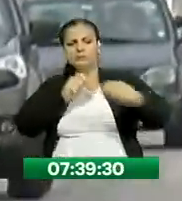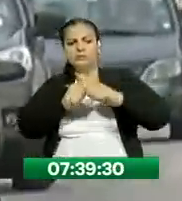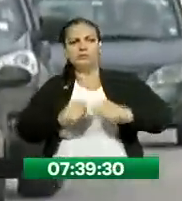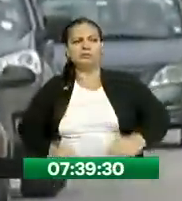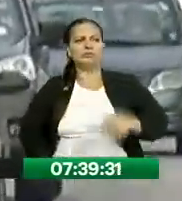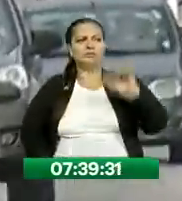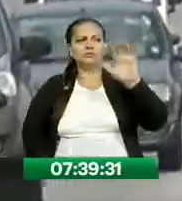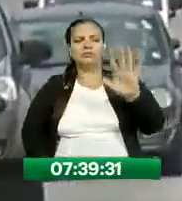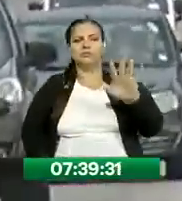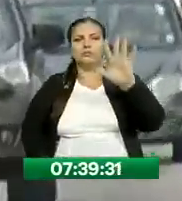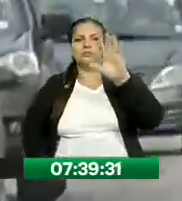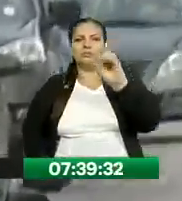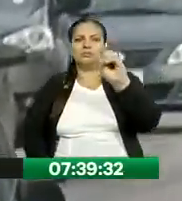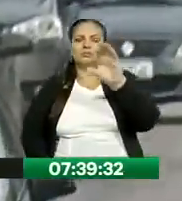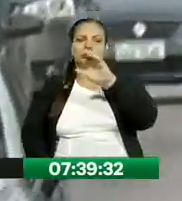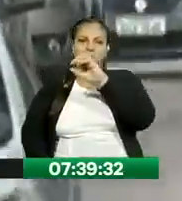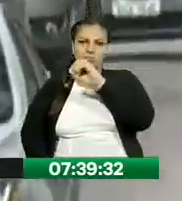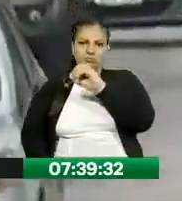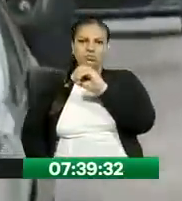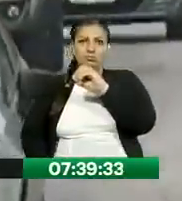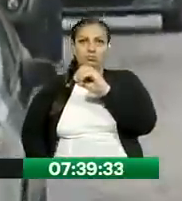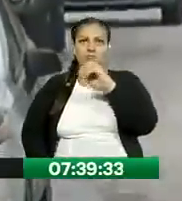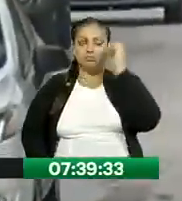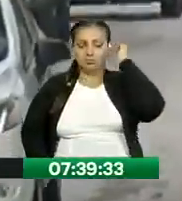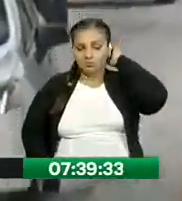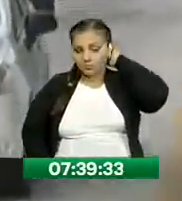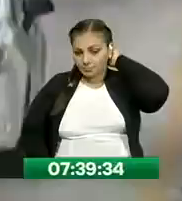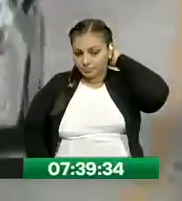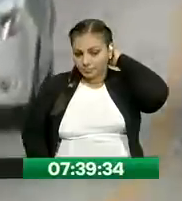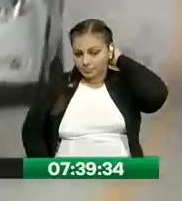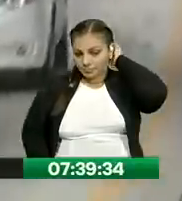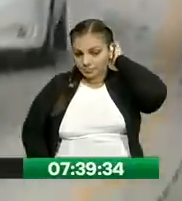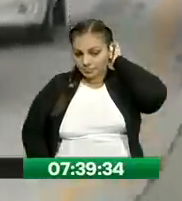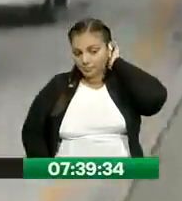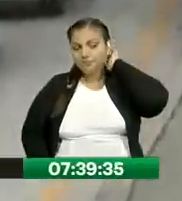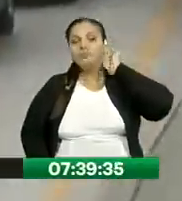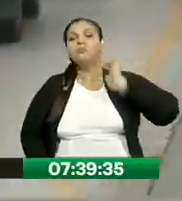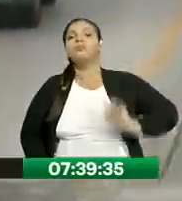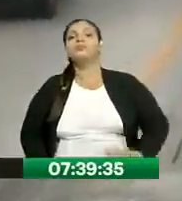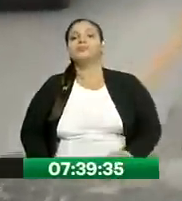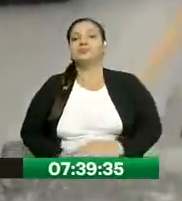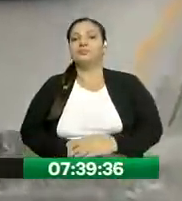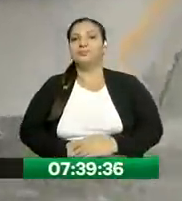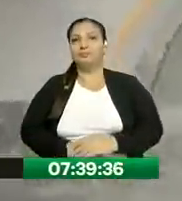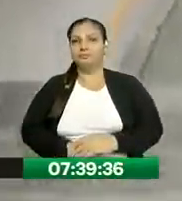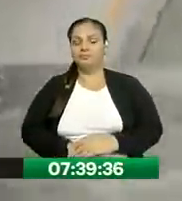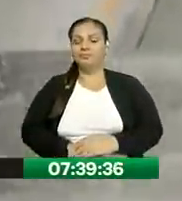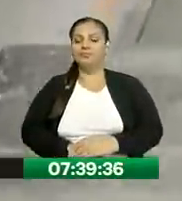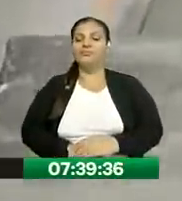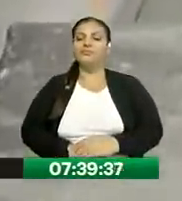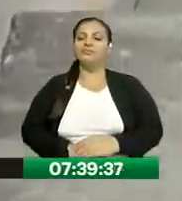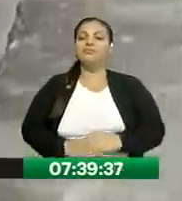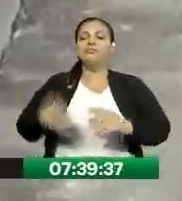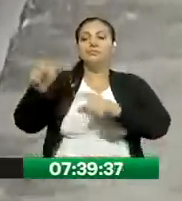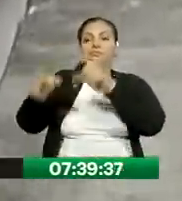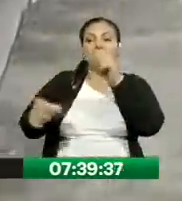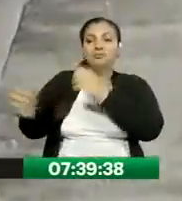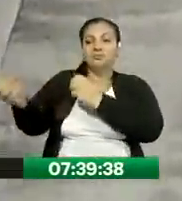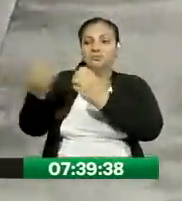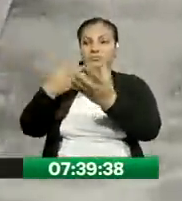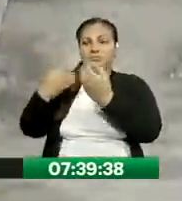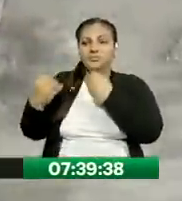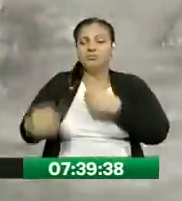esta columna que, de acuerdo a la información que nos brindan, la información que nos proporcionan quienes a diario deben